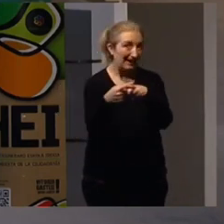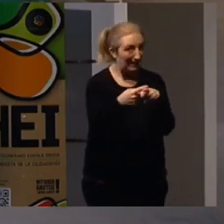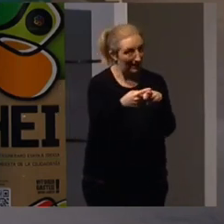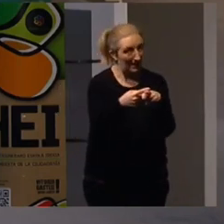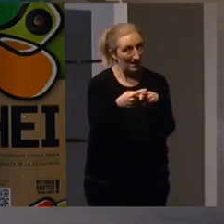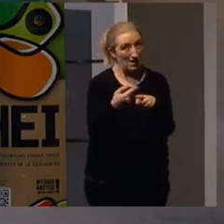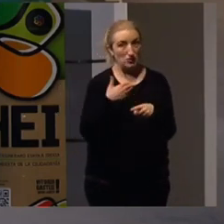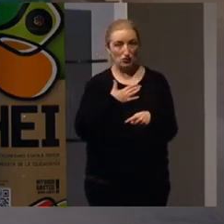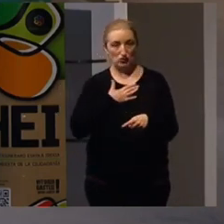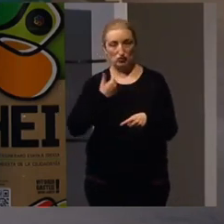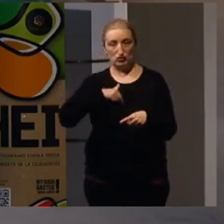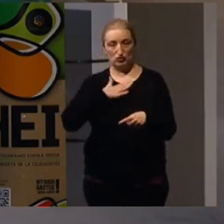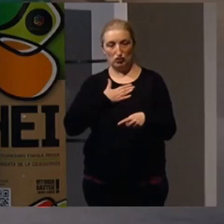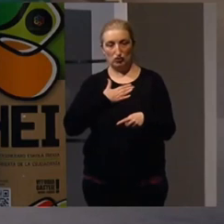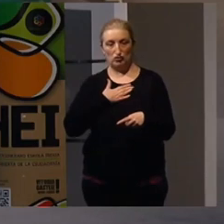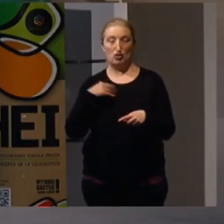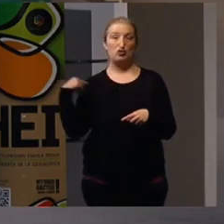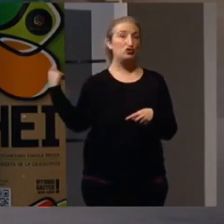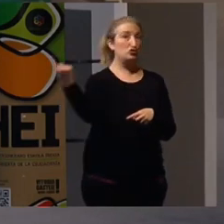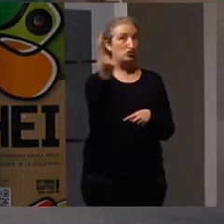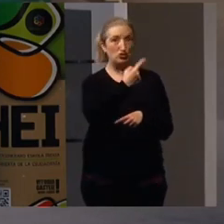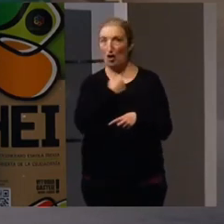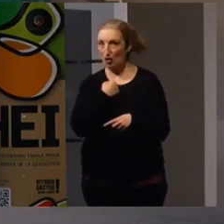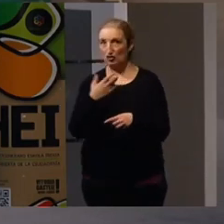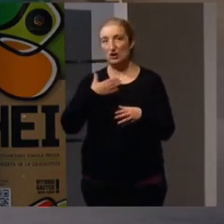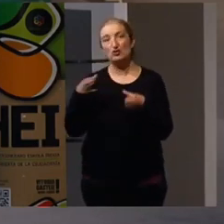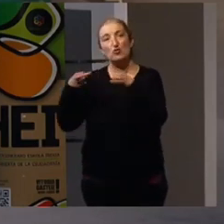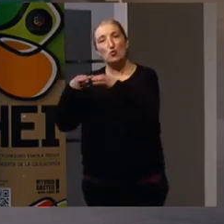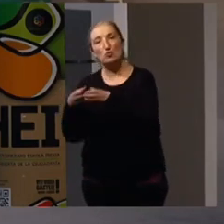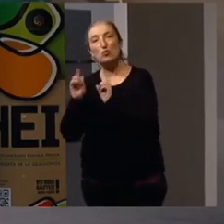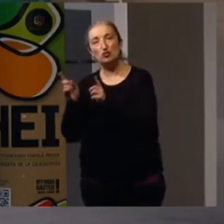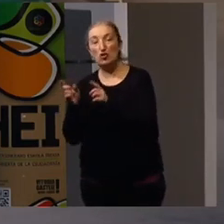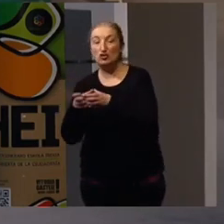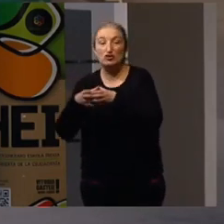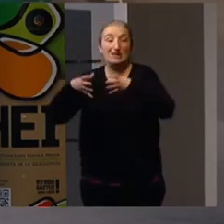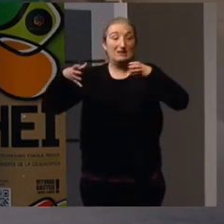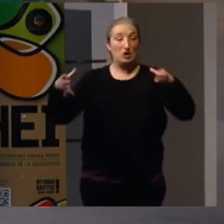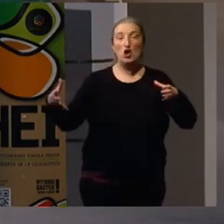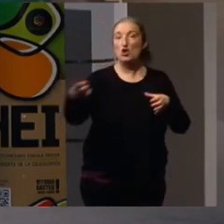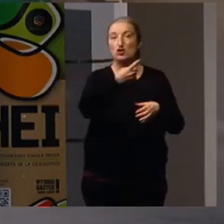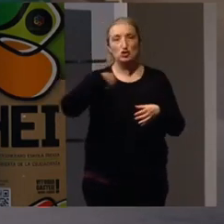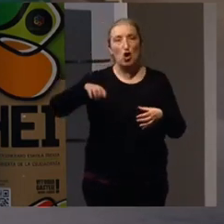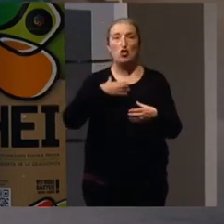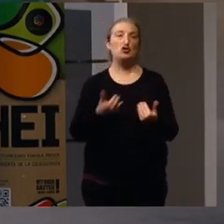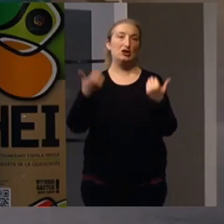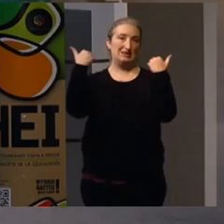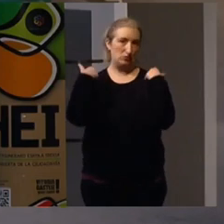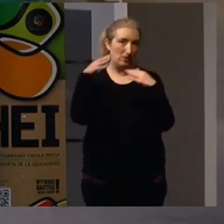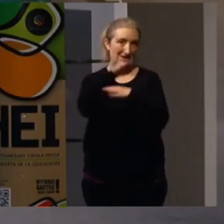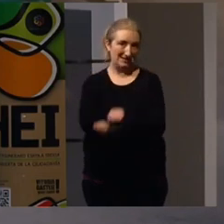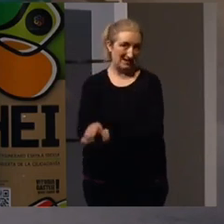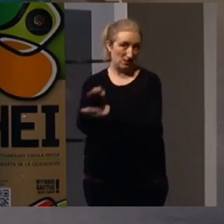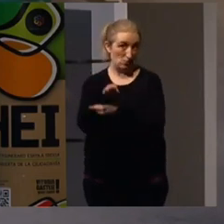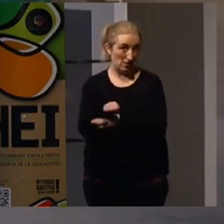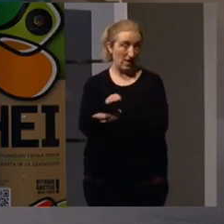desactivamos esa parte de carga, porque en tanto que nos encargamos todos de ellos ya no es tanta carga. Si disminuimos la carga, ¿no?, la presión